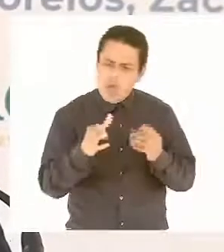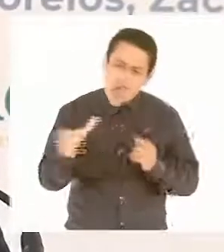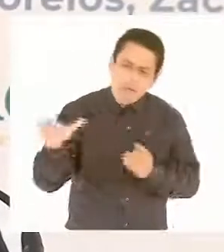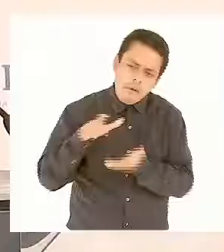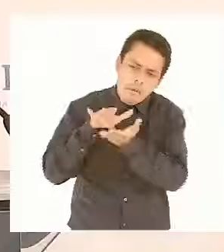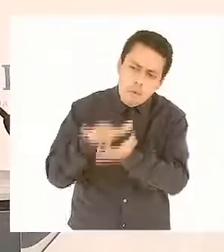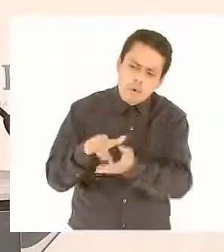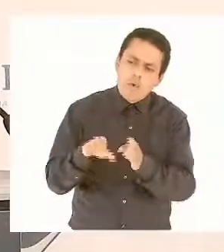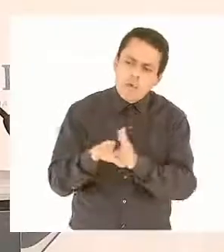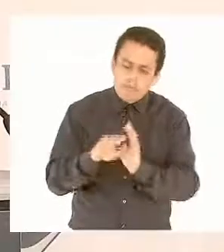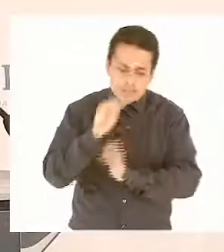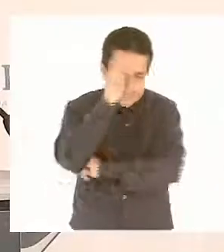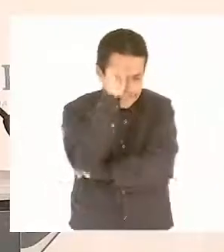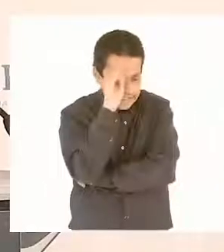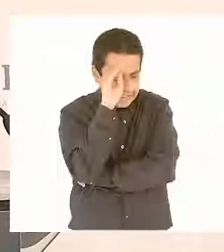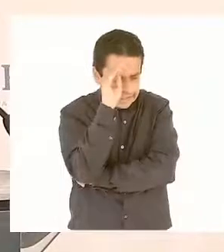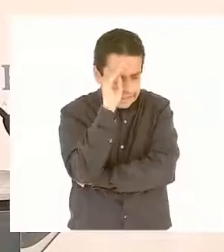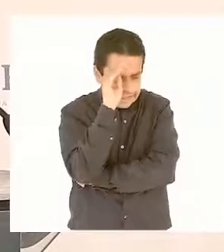campo.